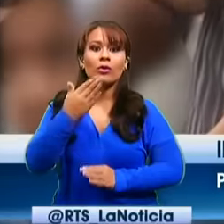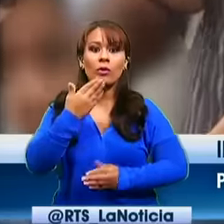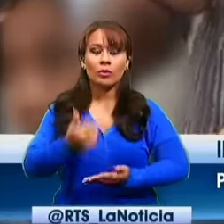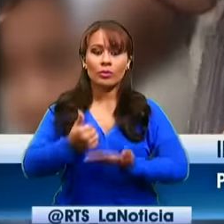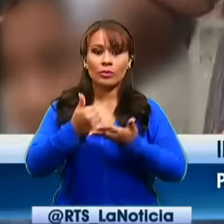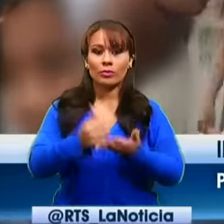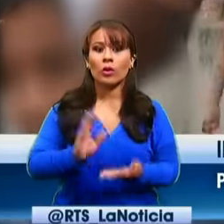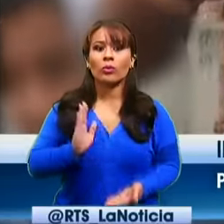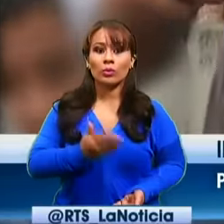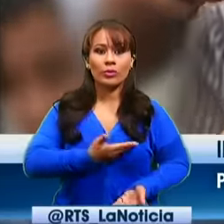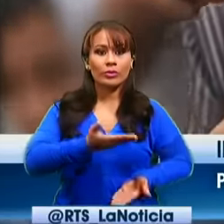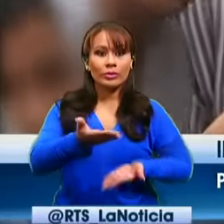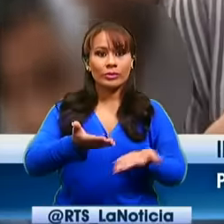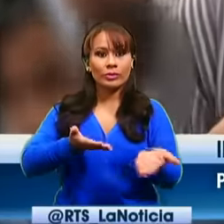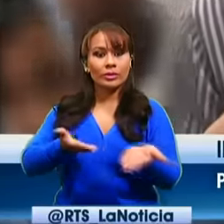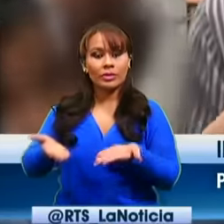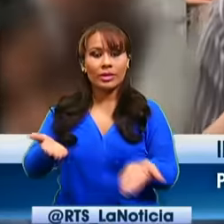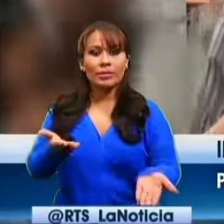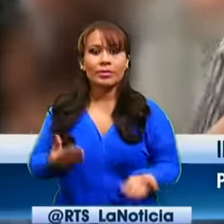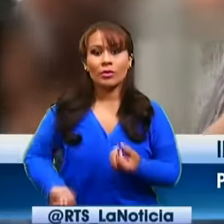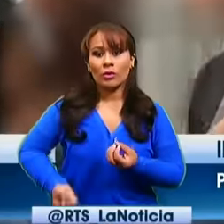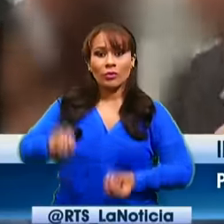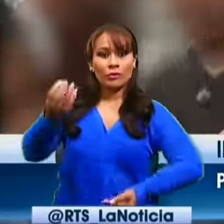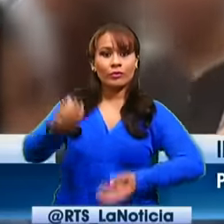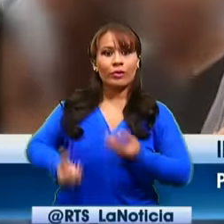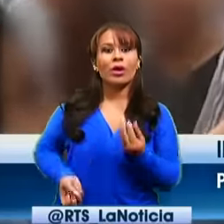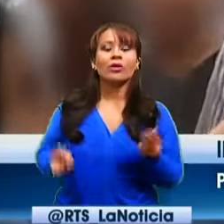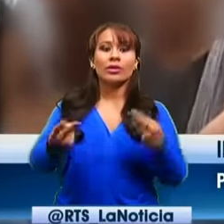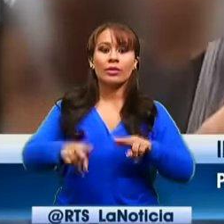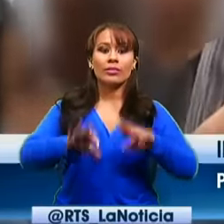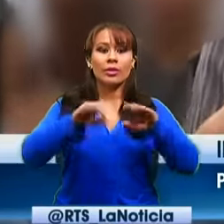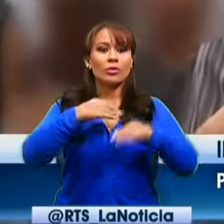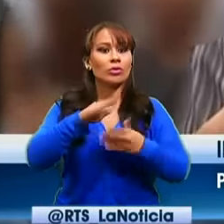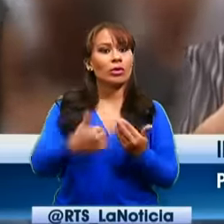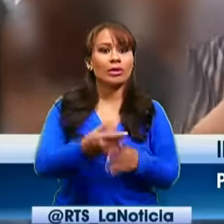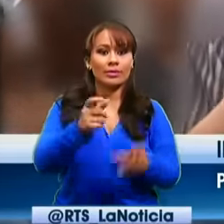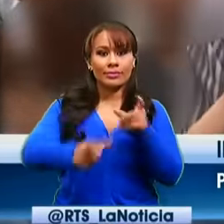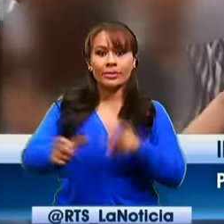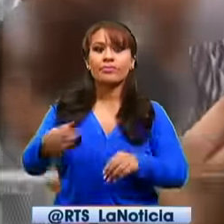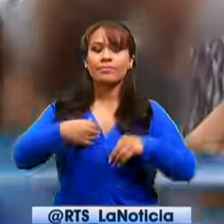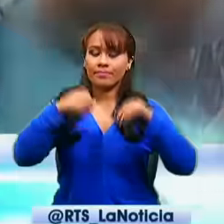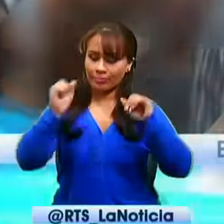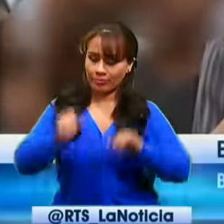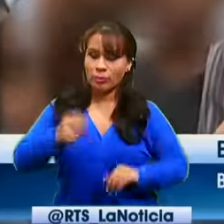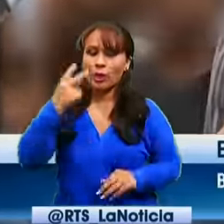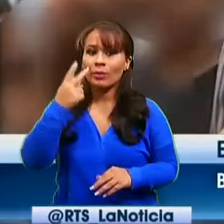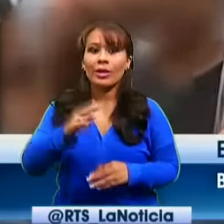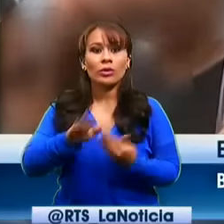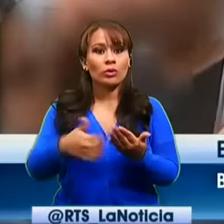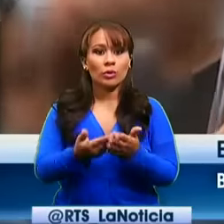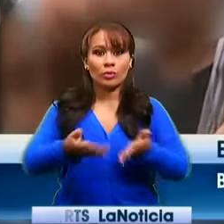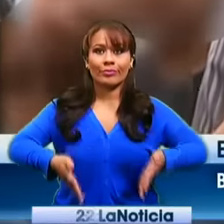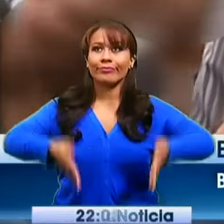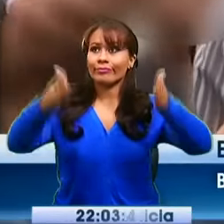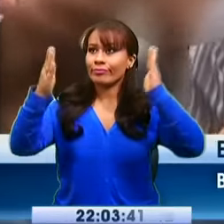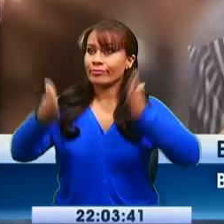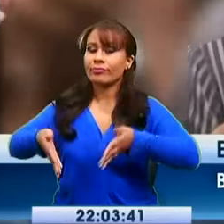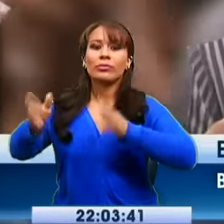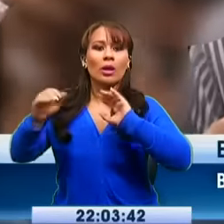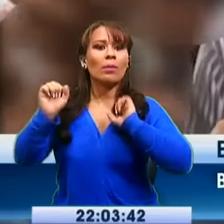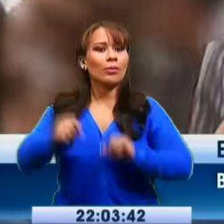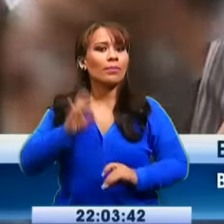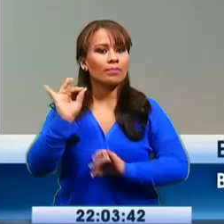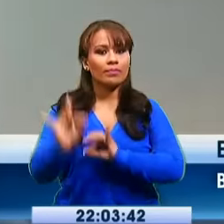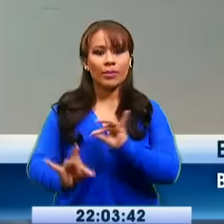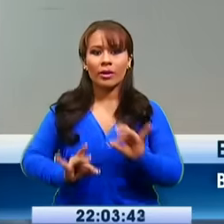nuestro servicio de antiincendio nuestro personal estuvo plenamente capacitado nuestras instalaciones antiincendios funcionaron a la